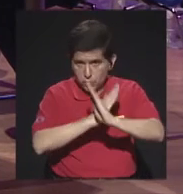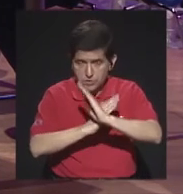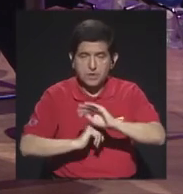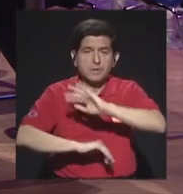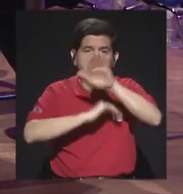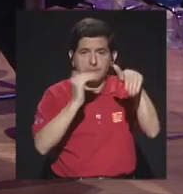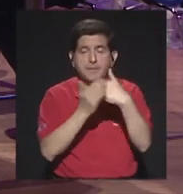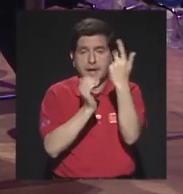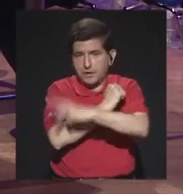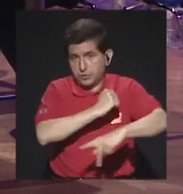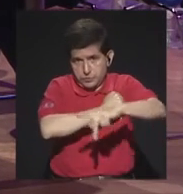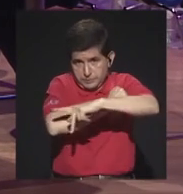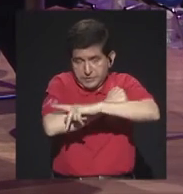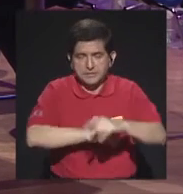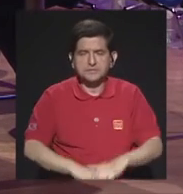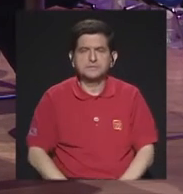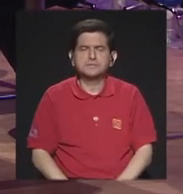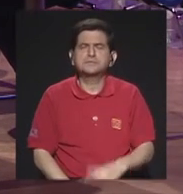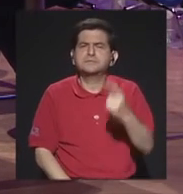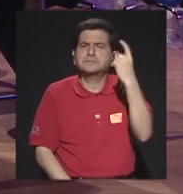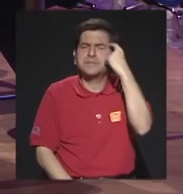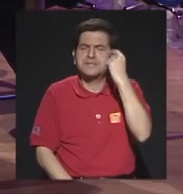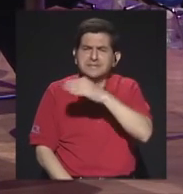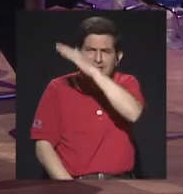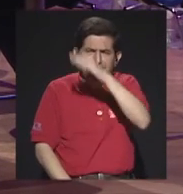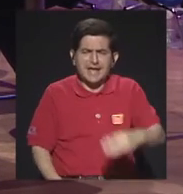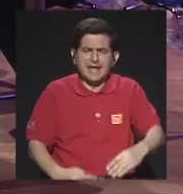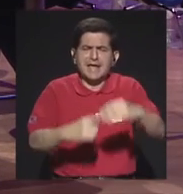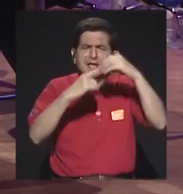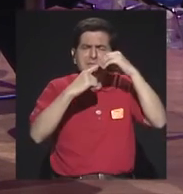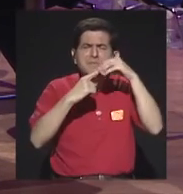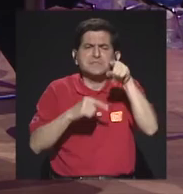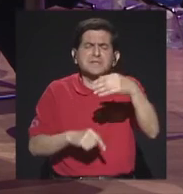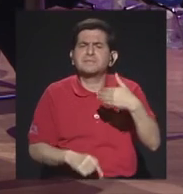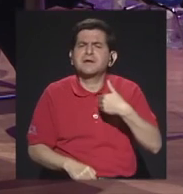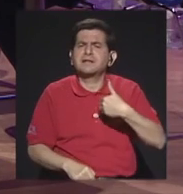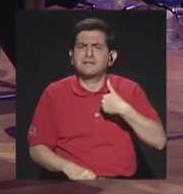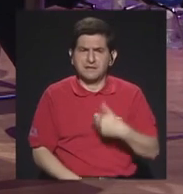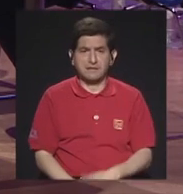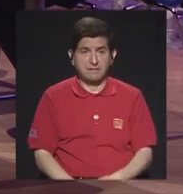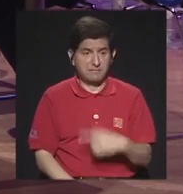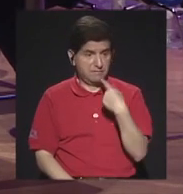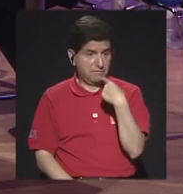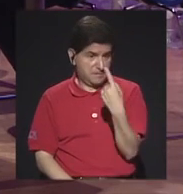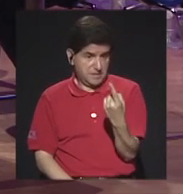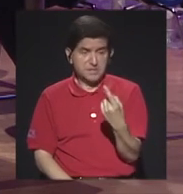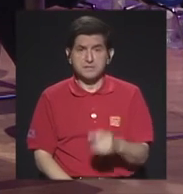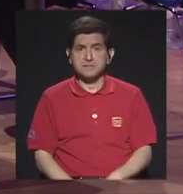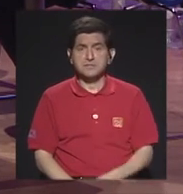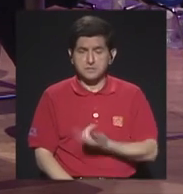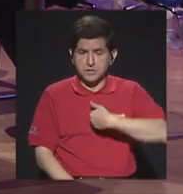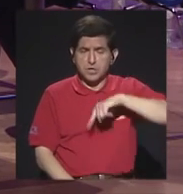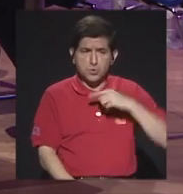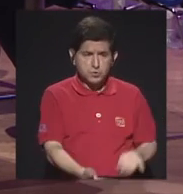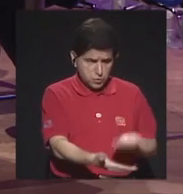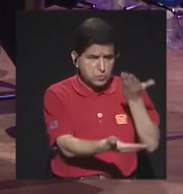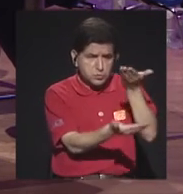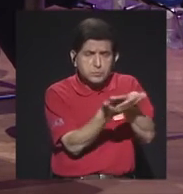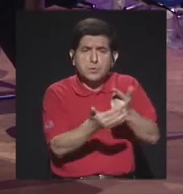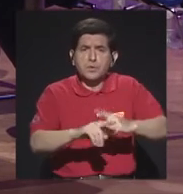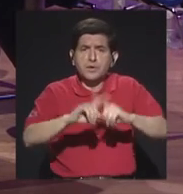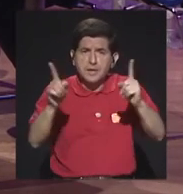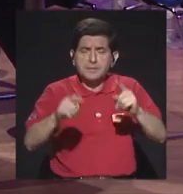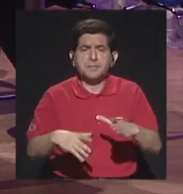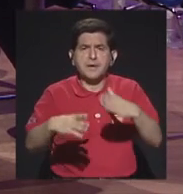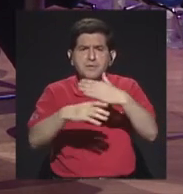todo el país. ¿Cuáles son los ejes prioritarios que ustedes tienen para decir, bueno, hemos planteado esto, pero hemos